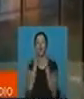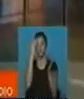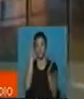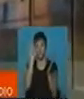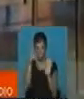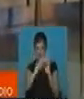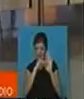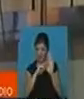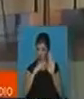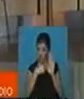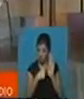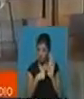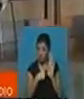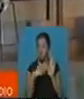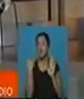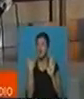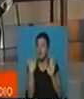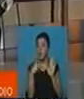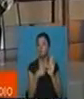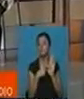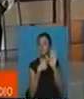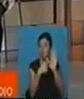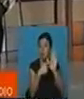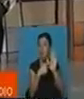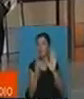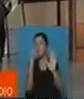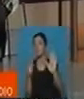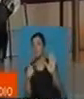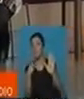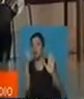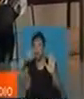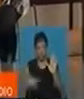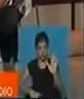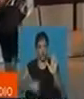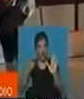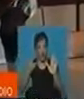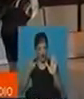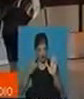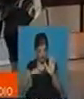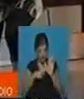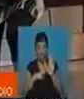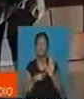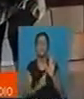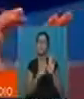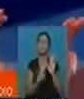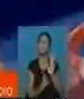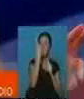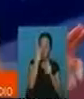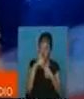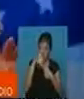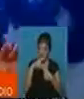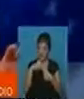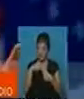permite la posesión y porte de armas. La primera es que estuvo concebido, y así